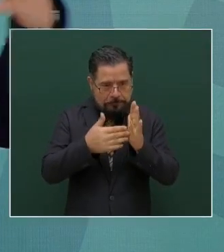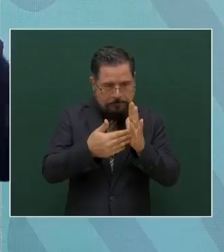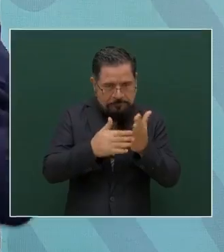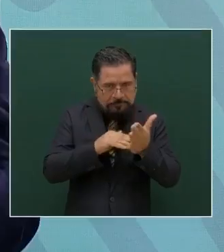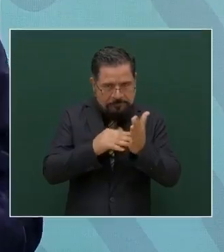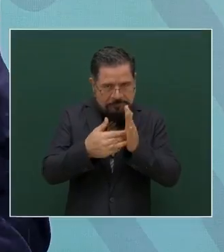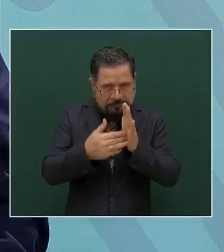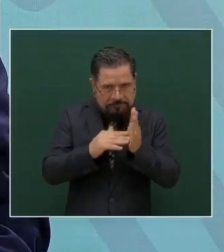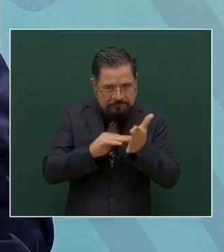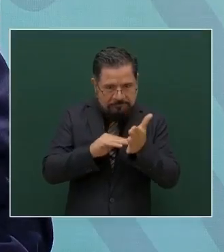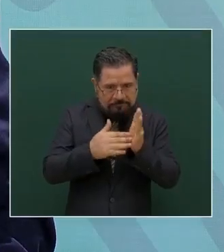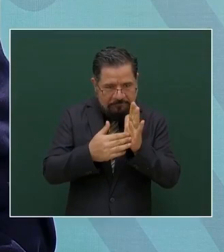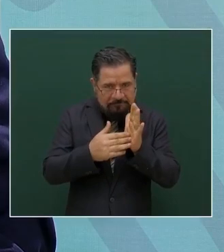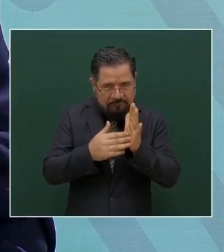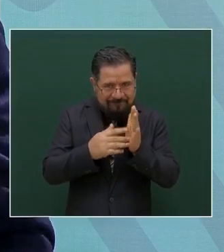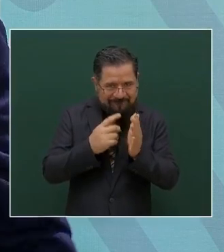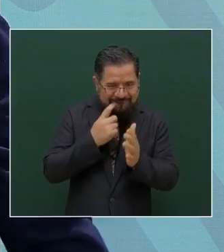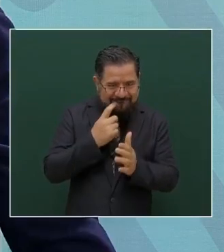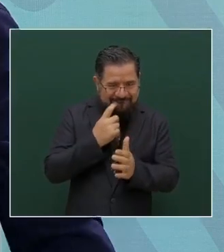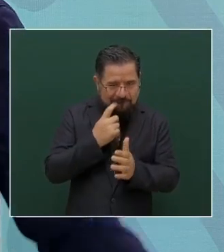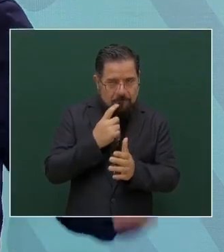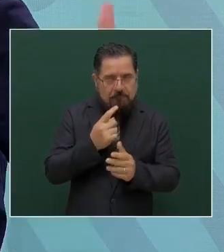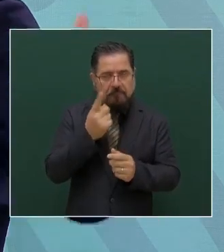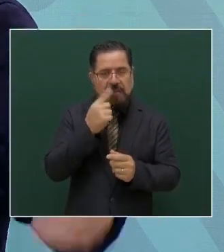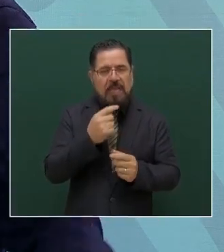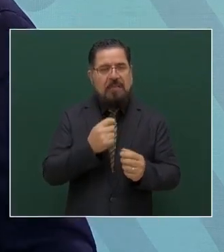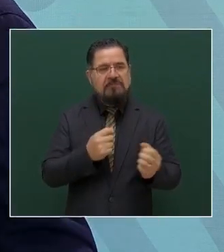de decir sí, pero